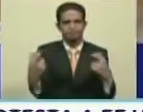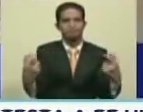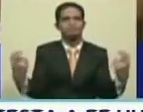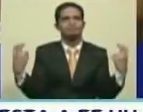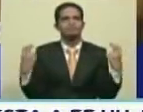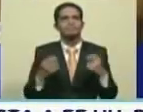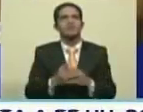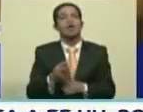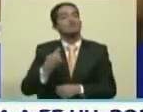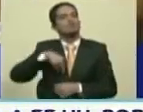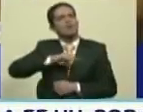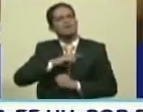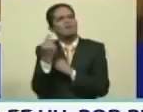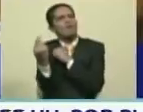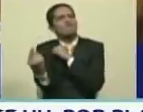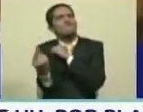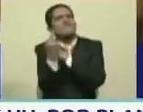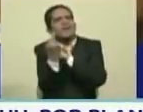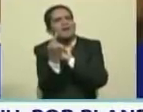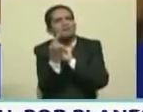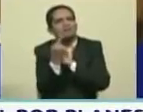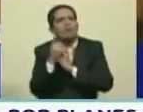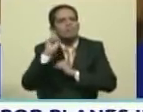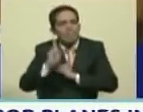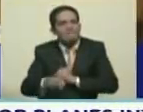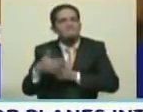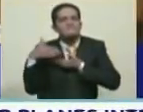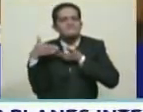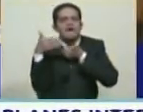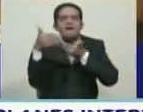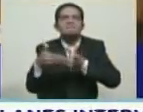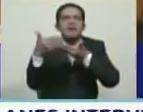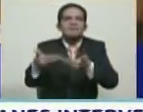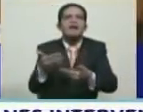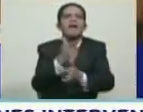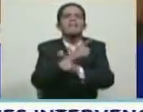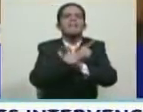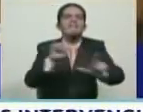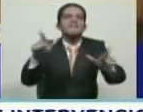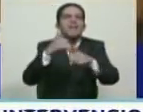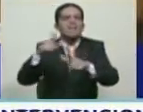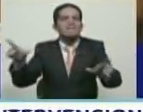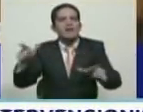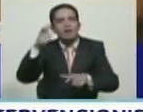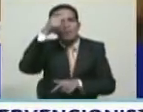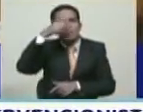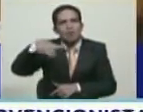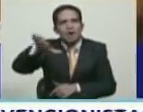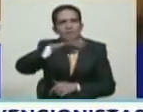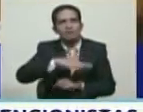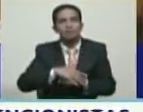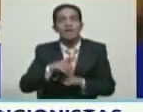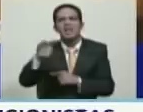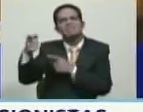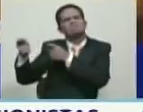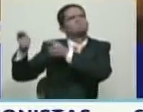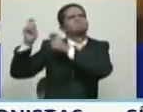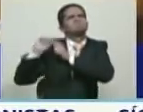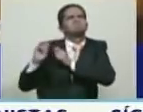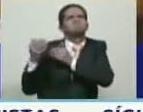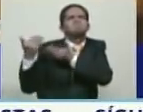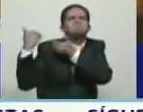es nuestra obligación seguir avanzando en la liberación de nuestros pueblos. Eso nos dejaron Fidel y